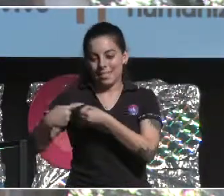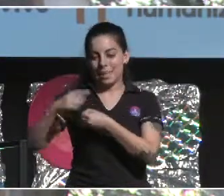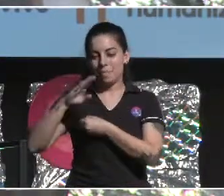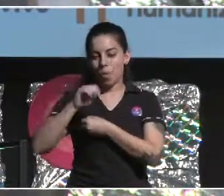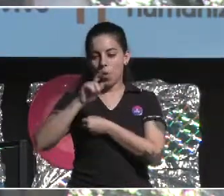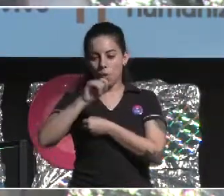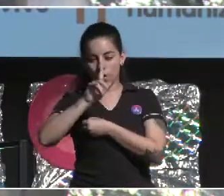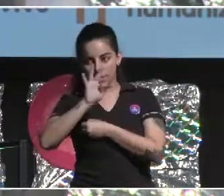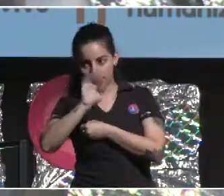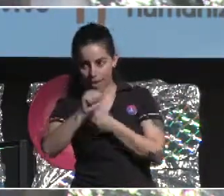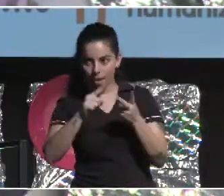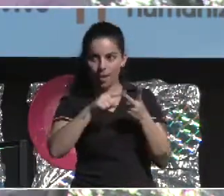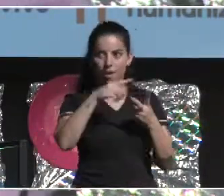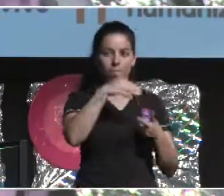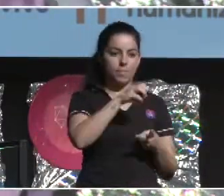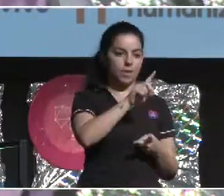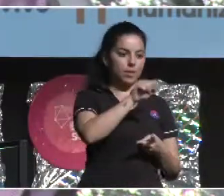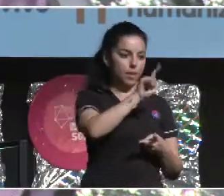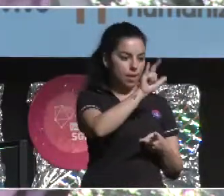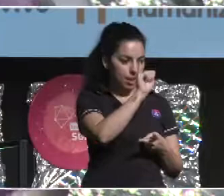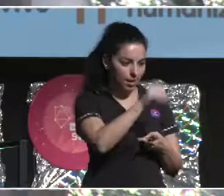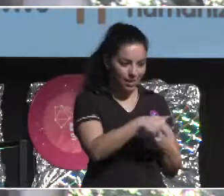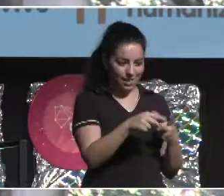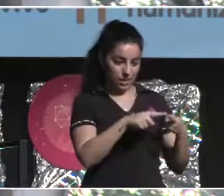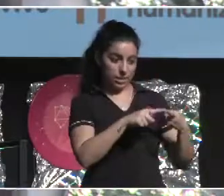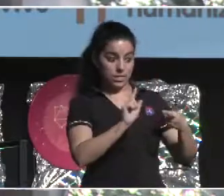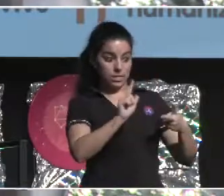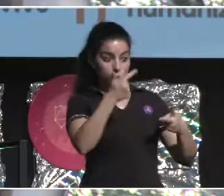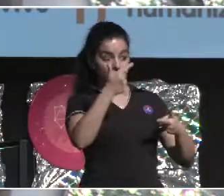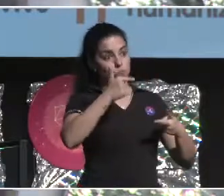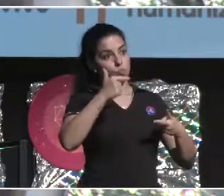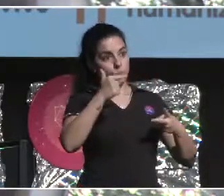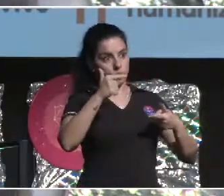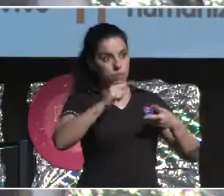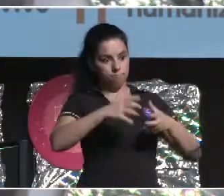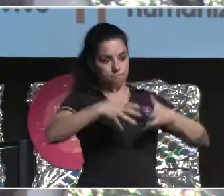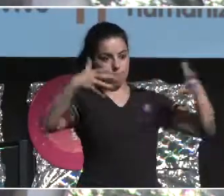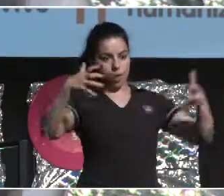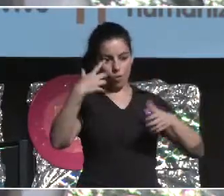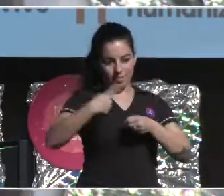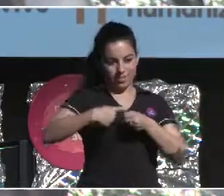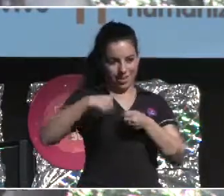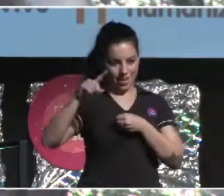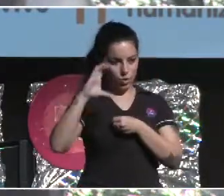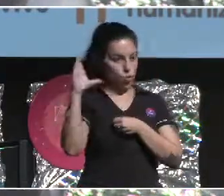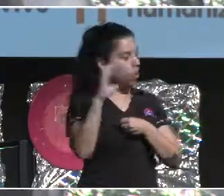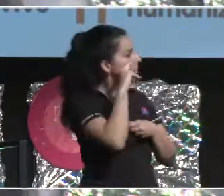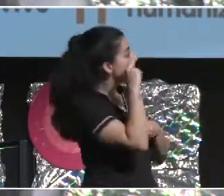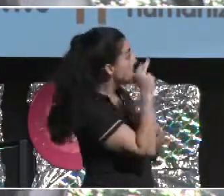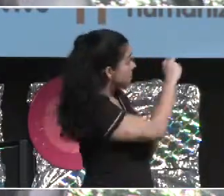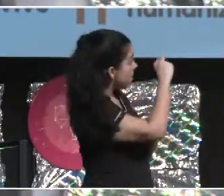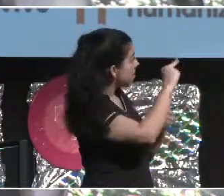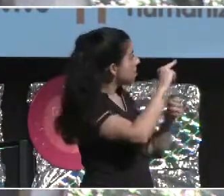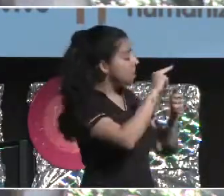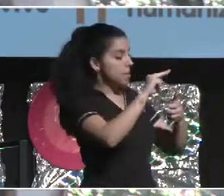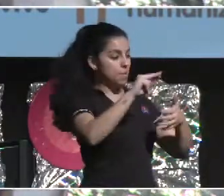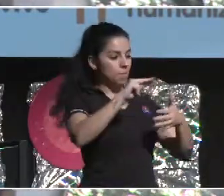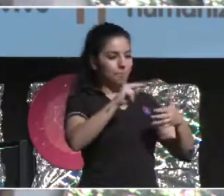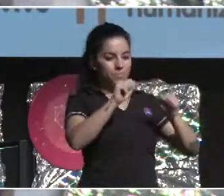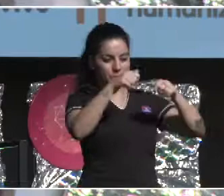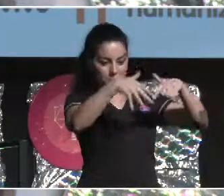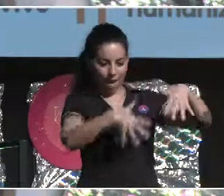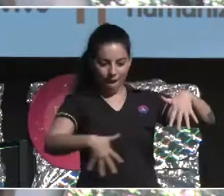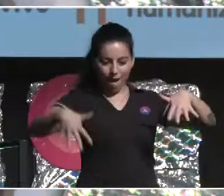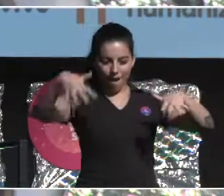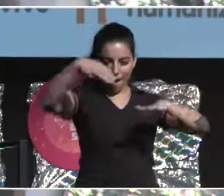en Medellín, que es la segunda ciudad más importante. Ustedes ven en el mapa, lo que está más oscuro es donde se están focalizando